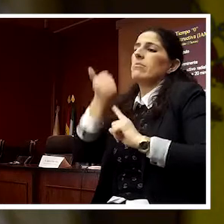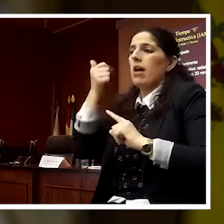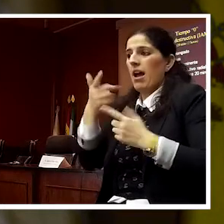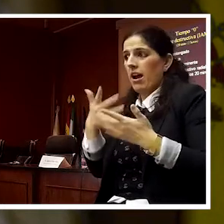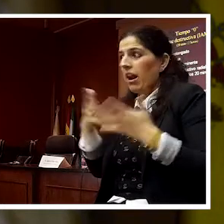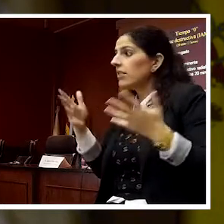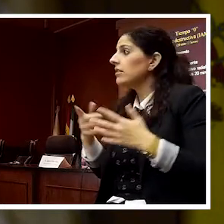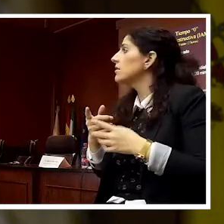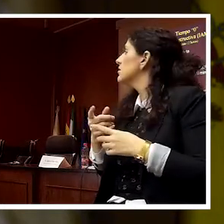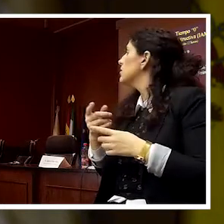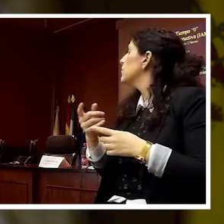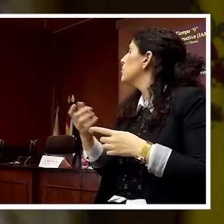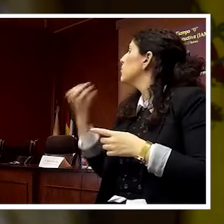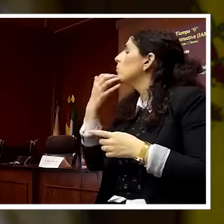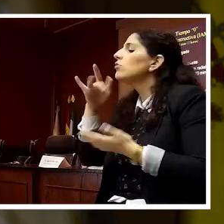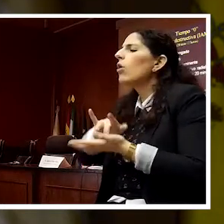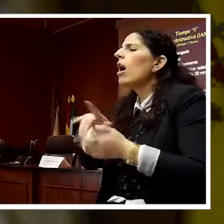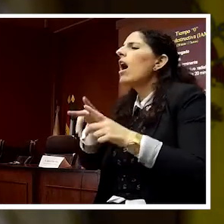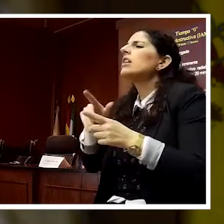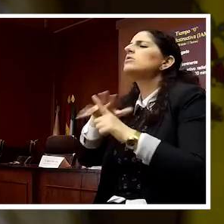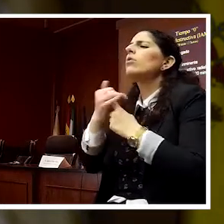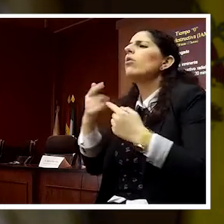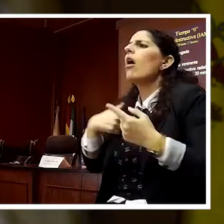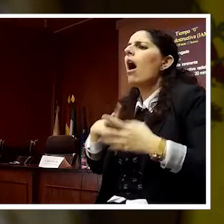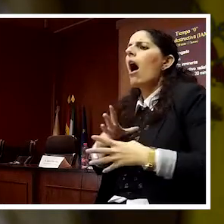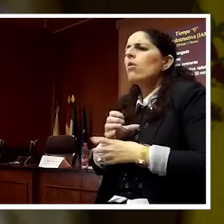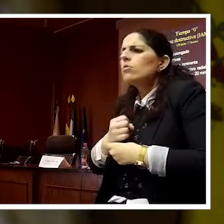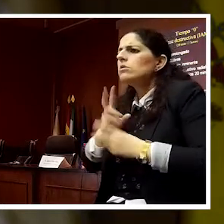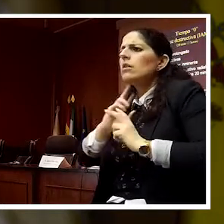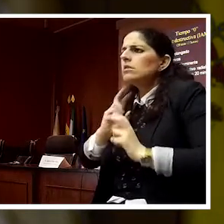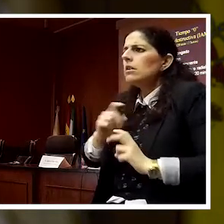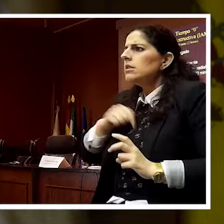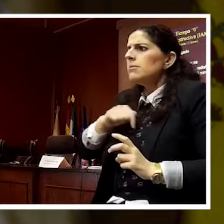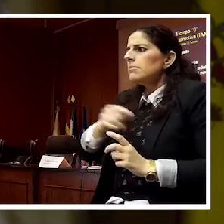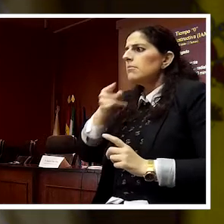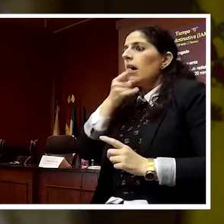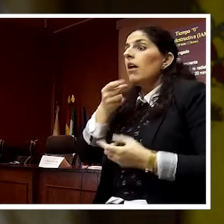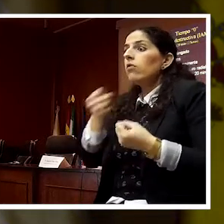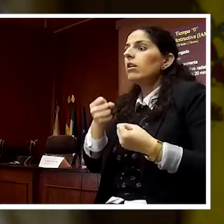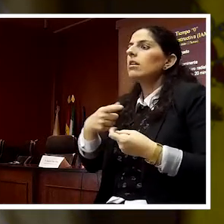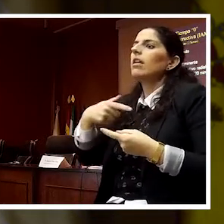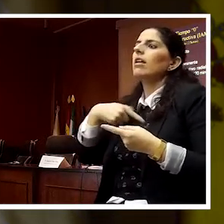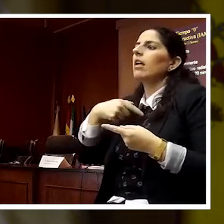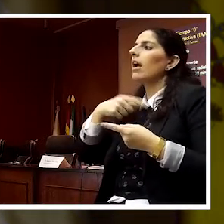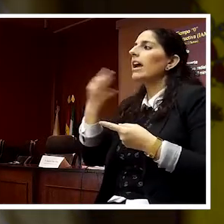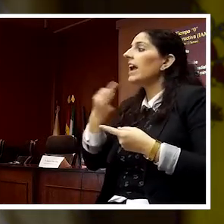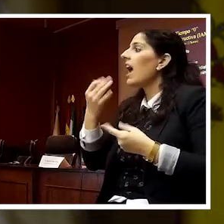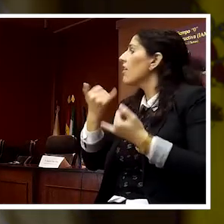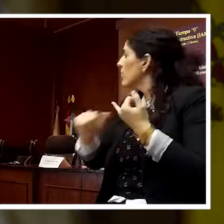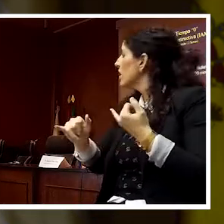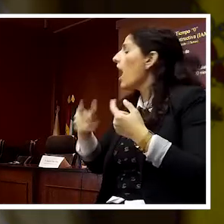a ver. La situación de angustia y malestar intenso genera la secreción